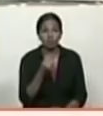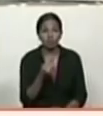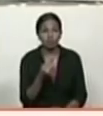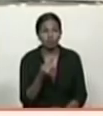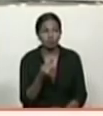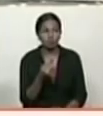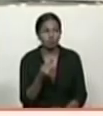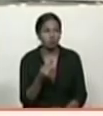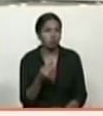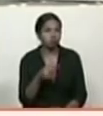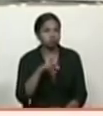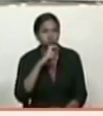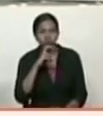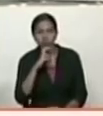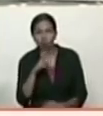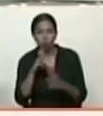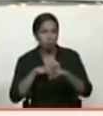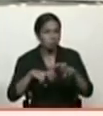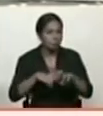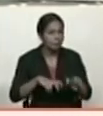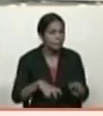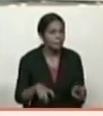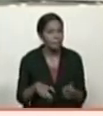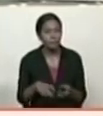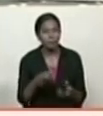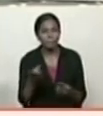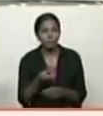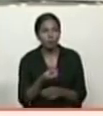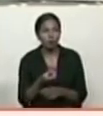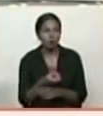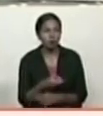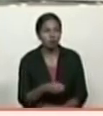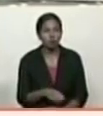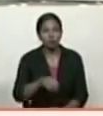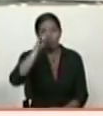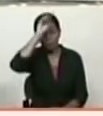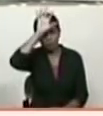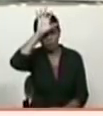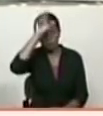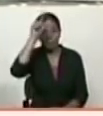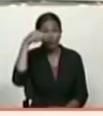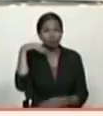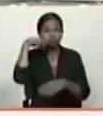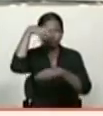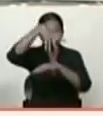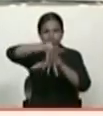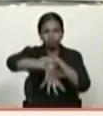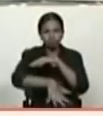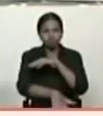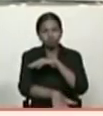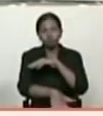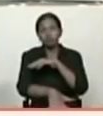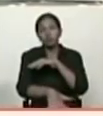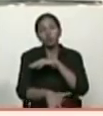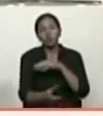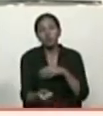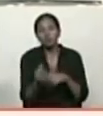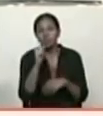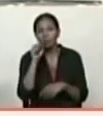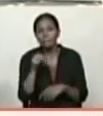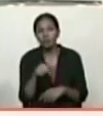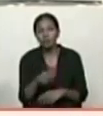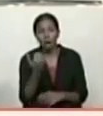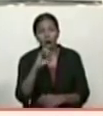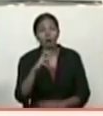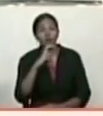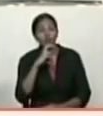Hay un proyecto pendiente de minería en la represa del Guri. El Guri también hay oro. Esto es